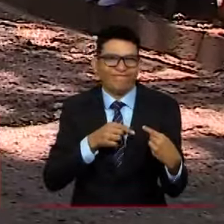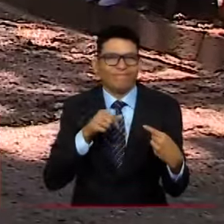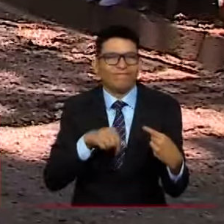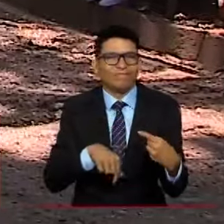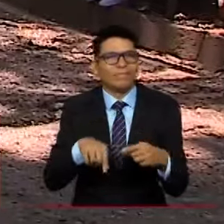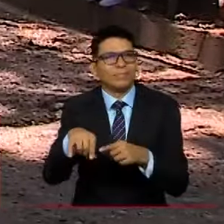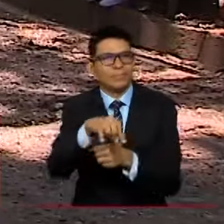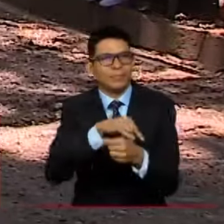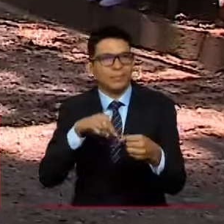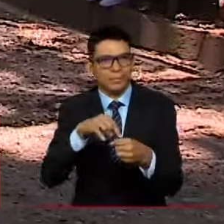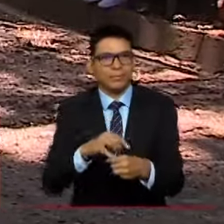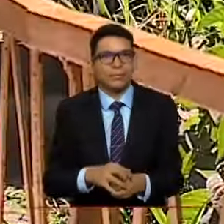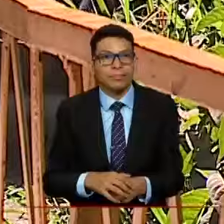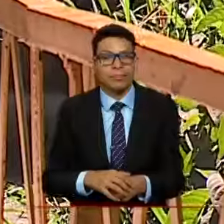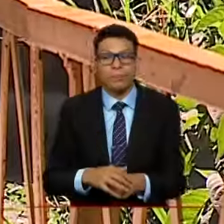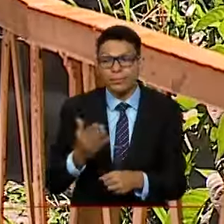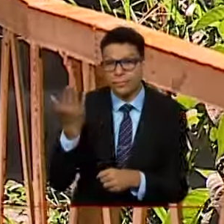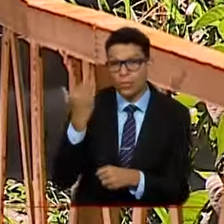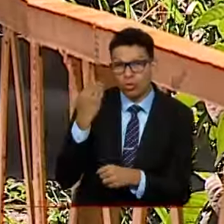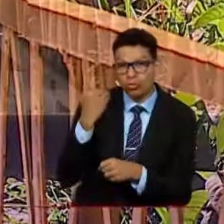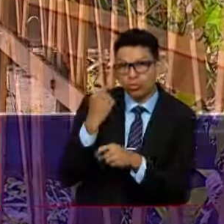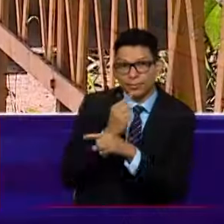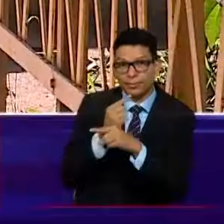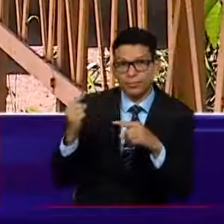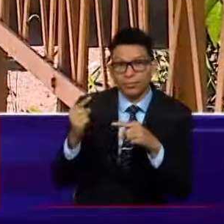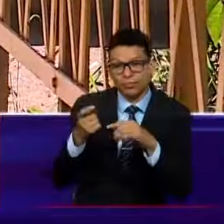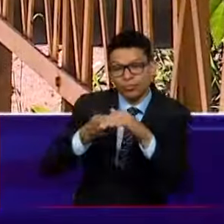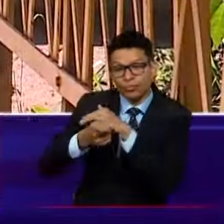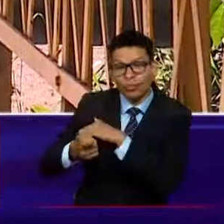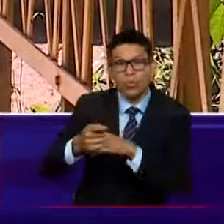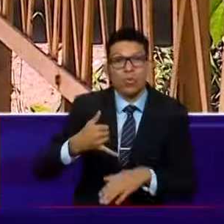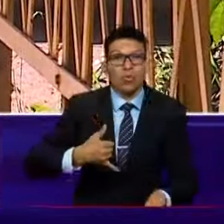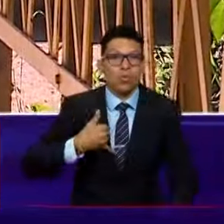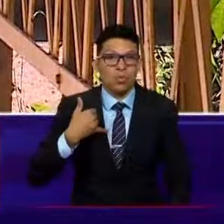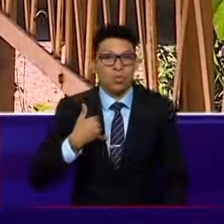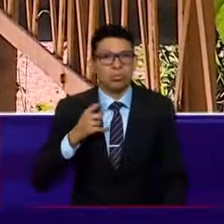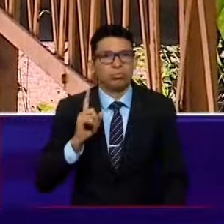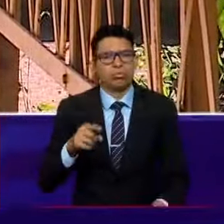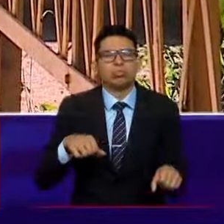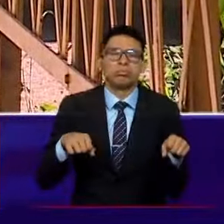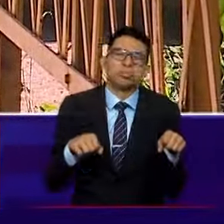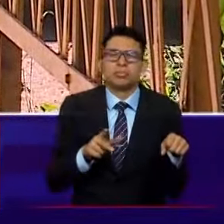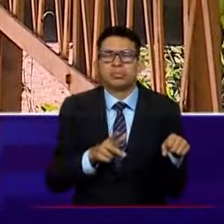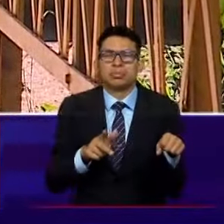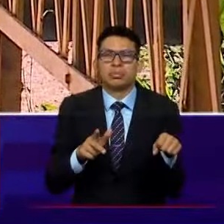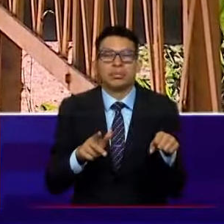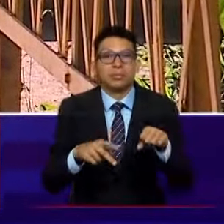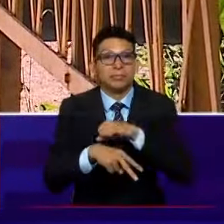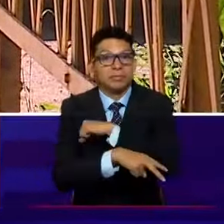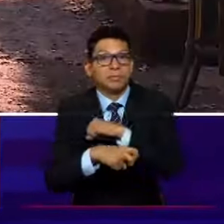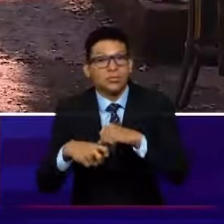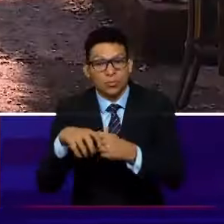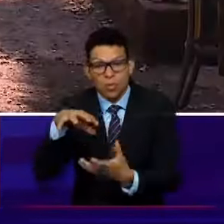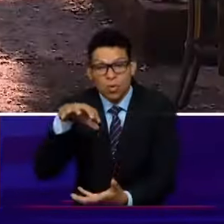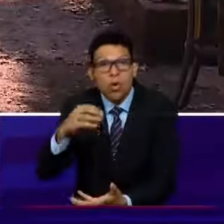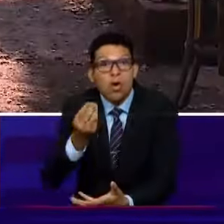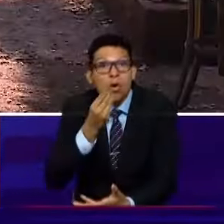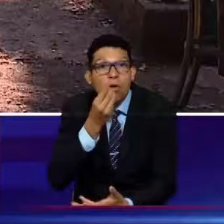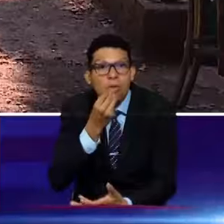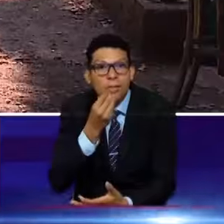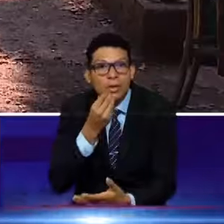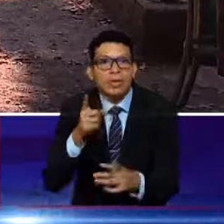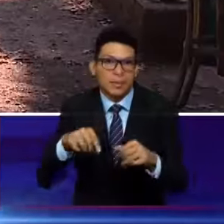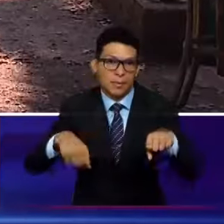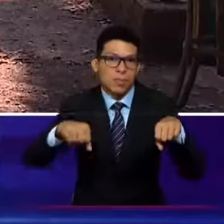esta zona. Bueno, nosotros la semana pasada tuvimos un asesinato de un joven que iba en la moto y le robaron el mercado y la moto, y